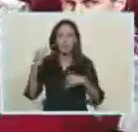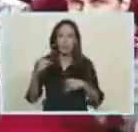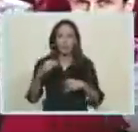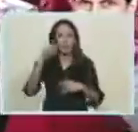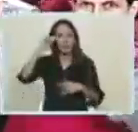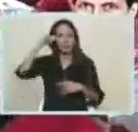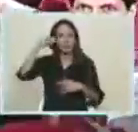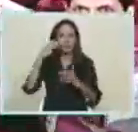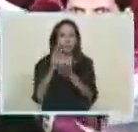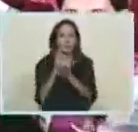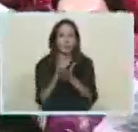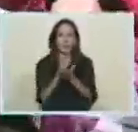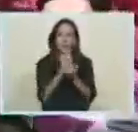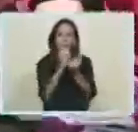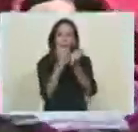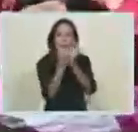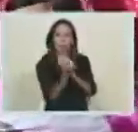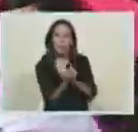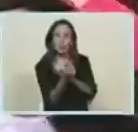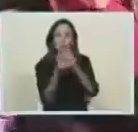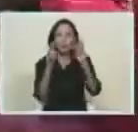Punto de partida de una nueva etapa